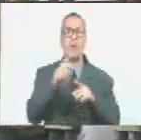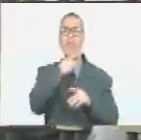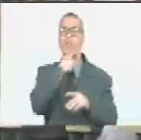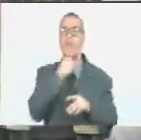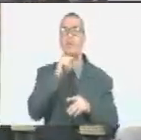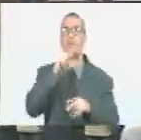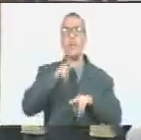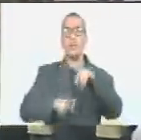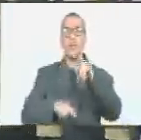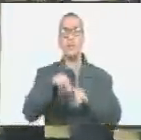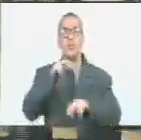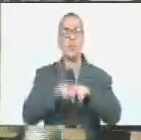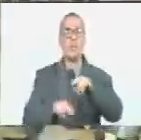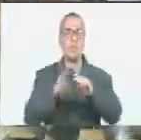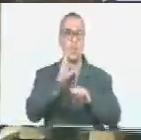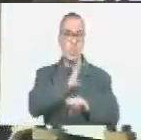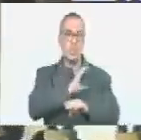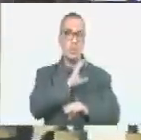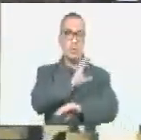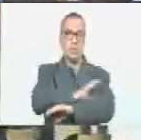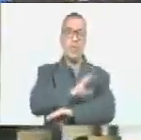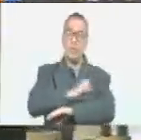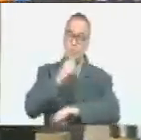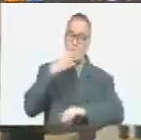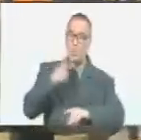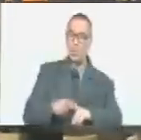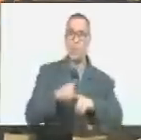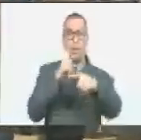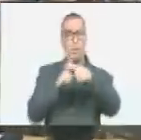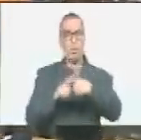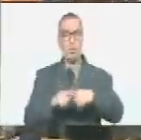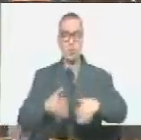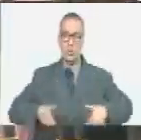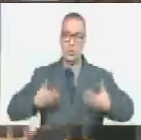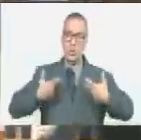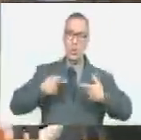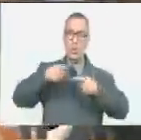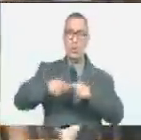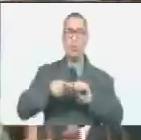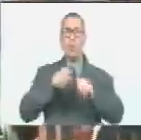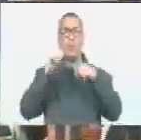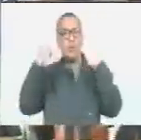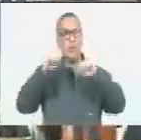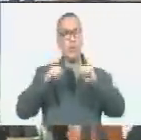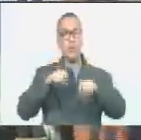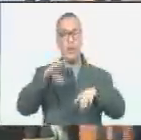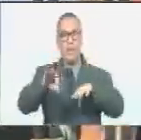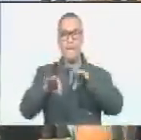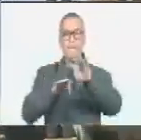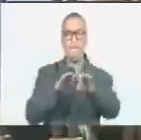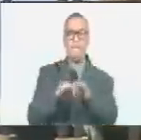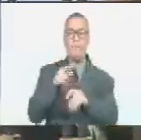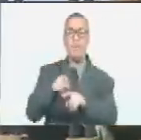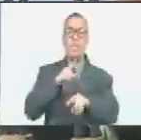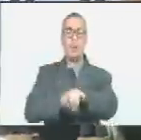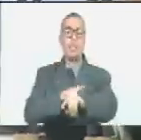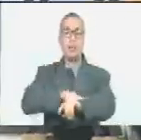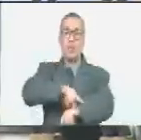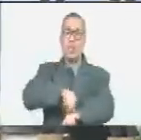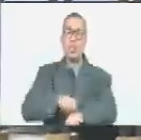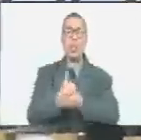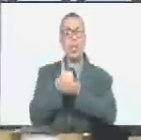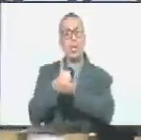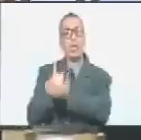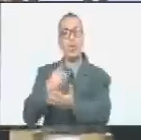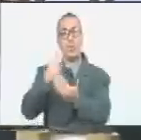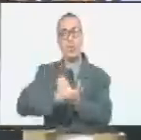la formación de actitudes positivas, la autoestima, ejercita la habilidad para la gestión del tiempo, ayuda